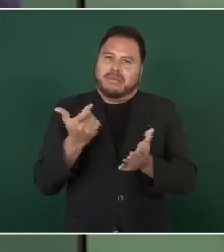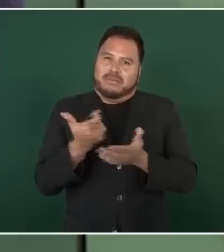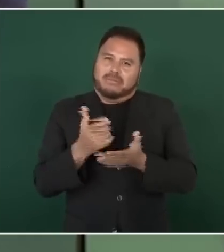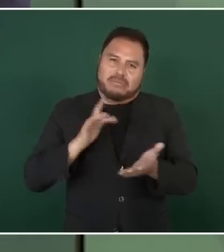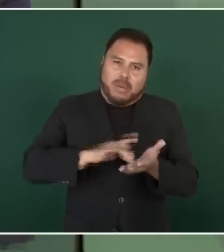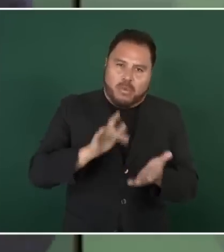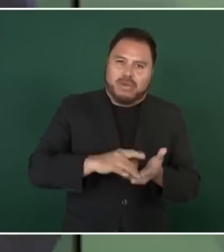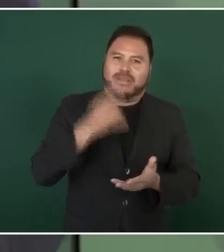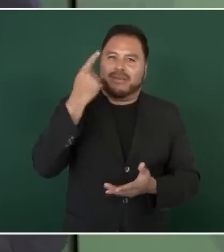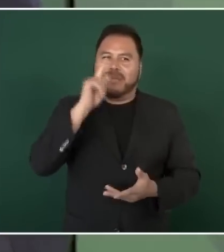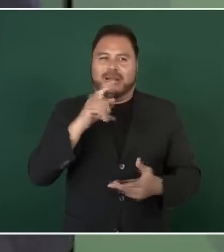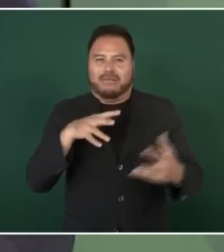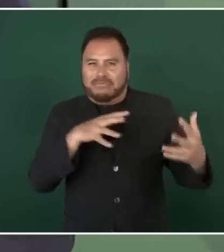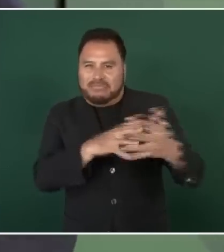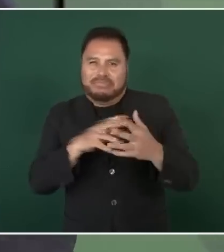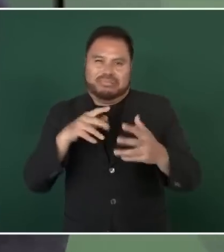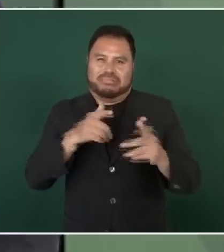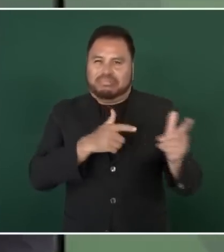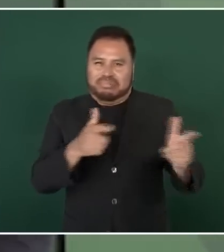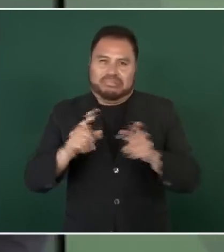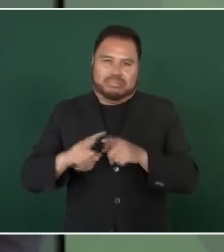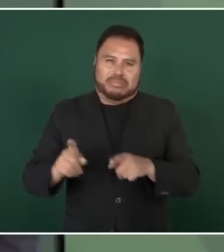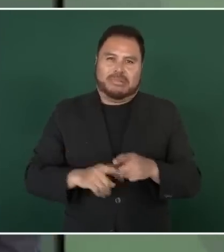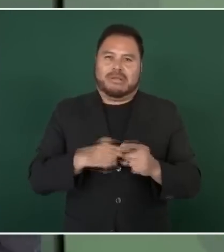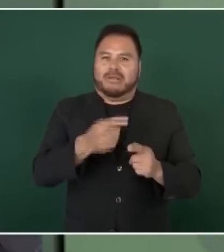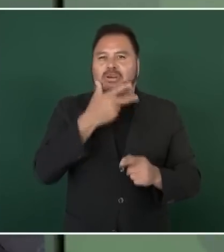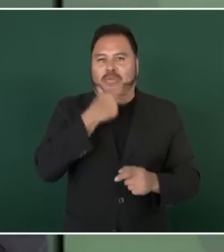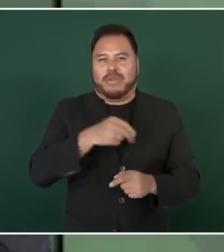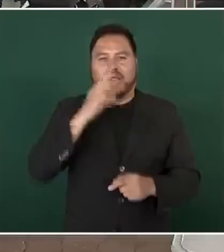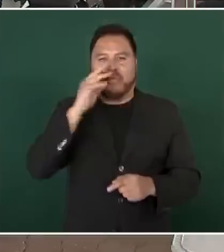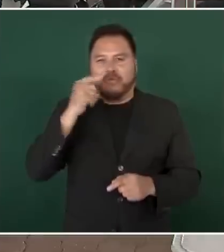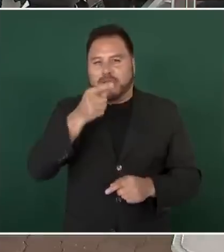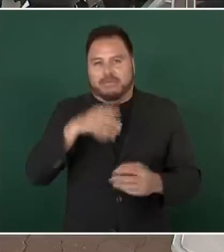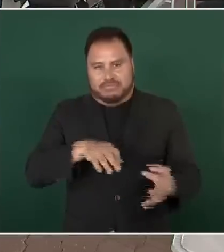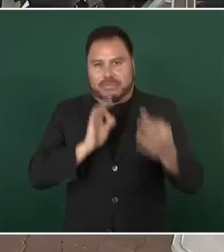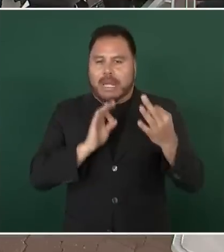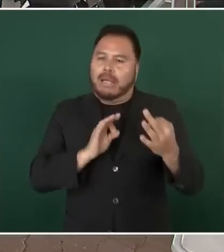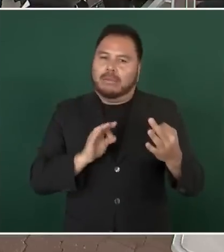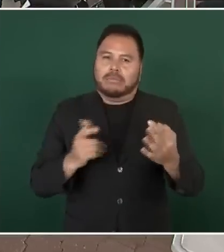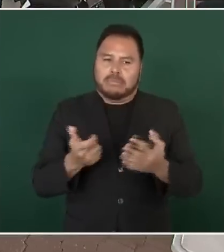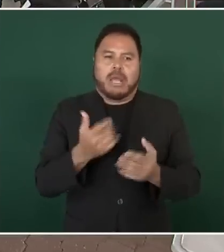que se hiciera la revolución en contra de Porfirio Díaz.